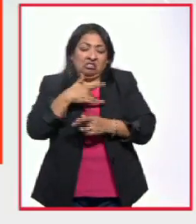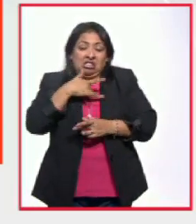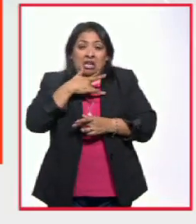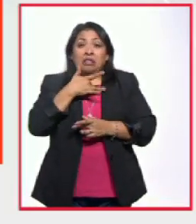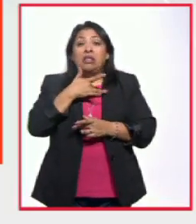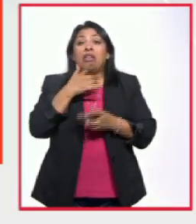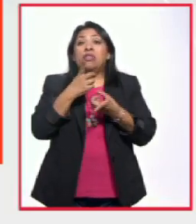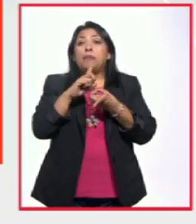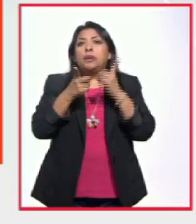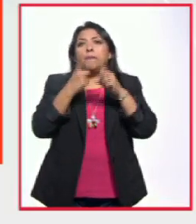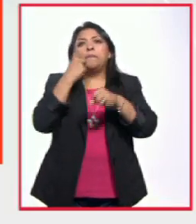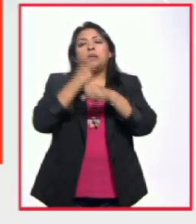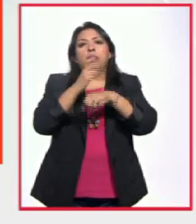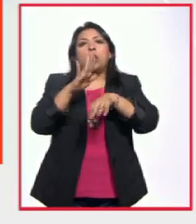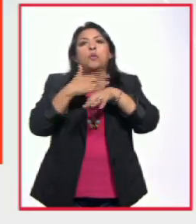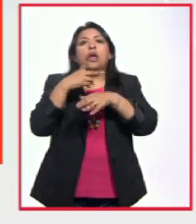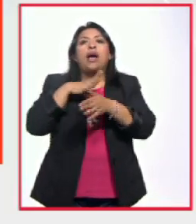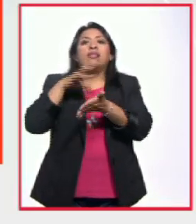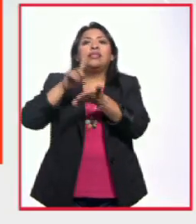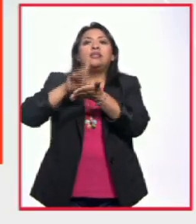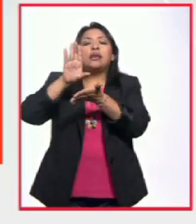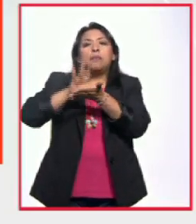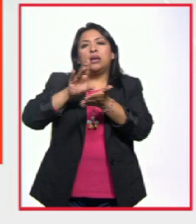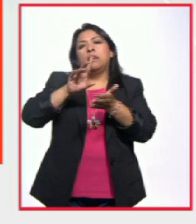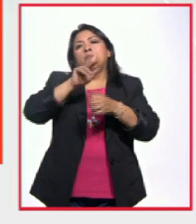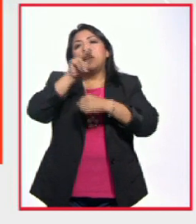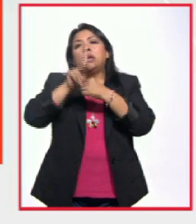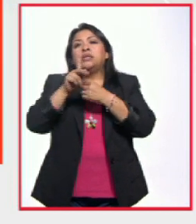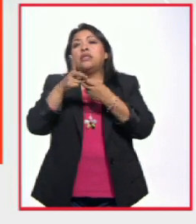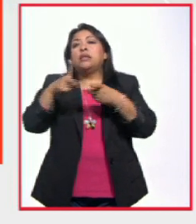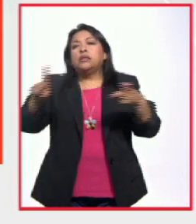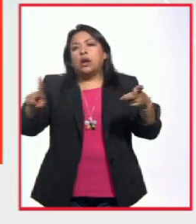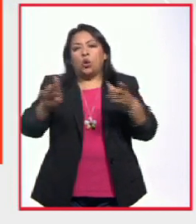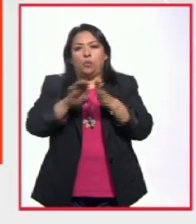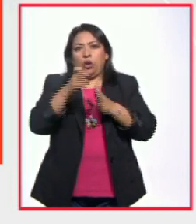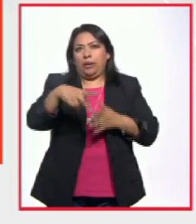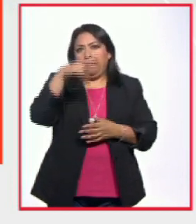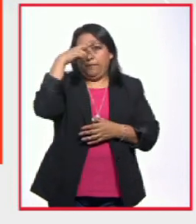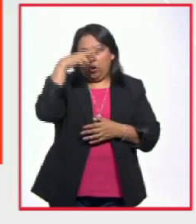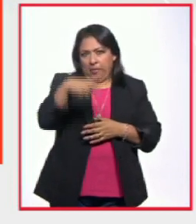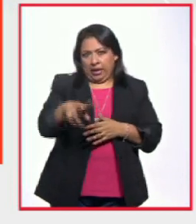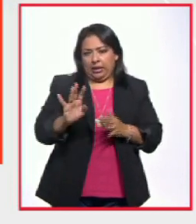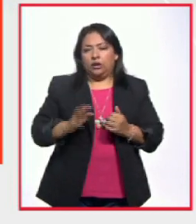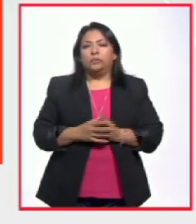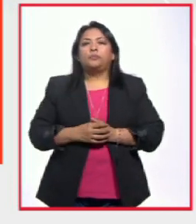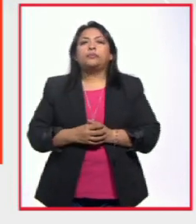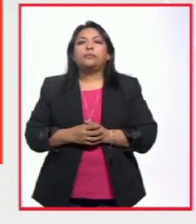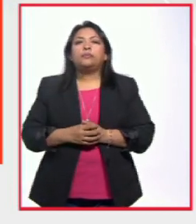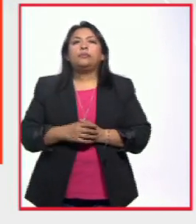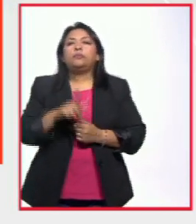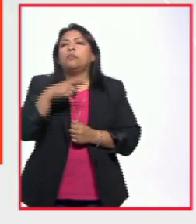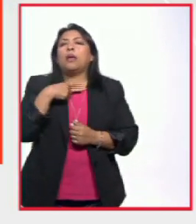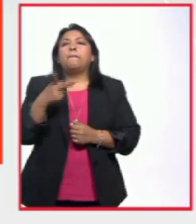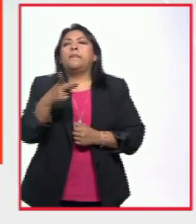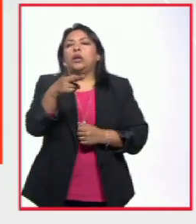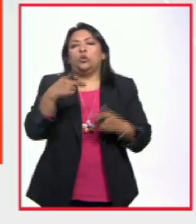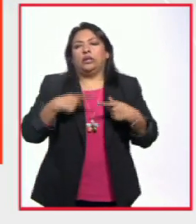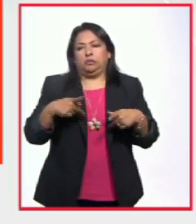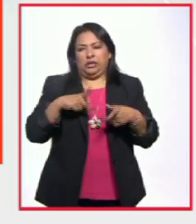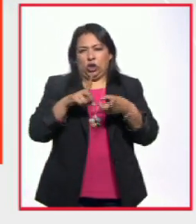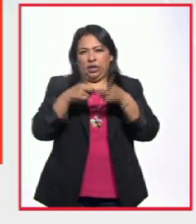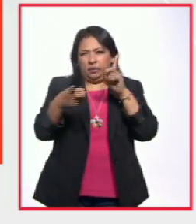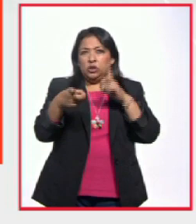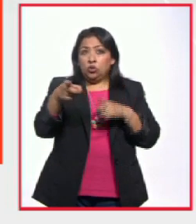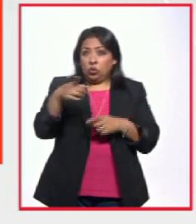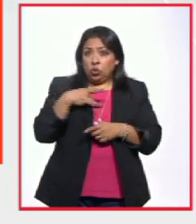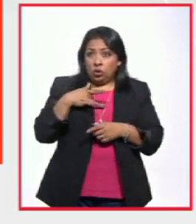la depresión será la primera causa de discapacidad en países en vías de desarrollo como el nuestro. Si tú le preguntas a una persona con depresión